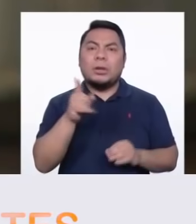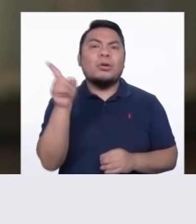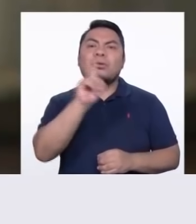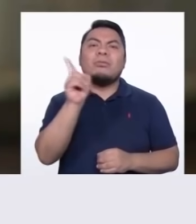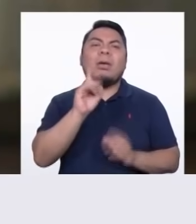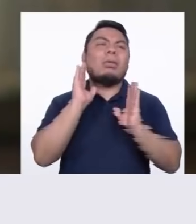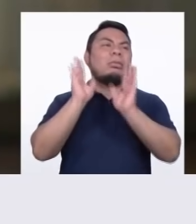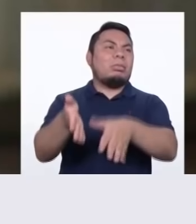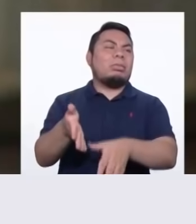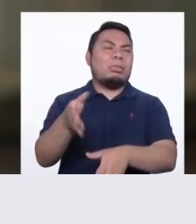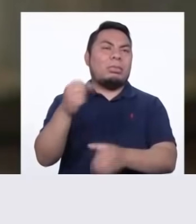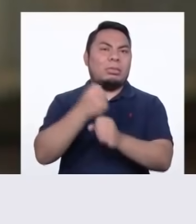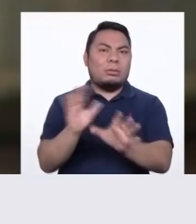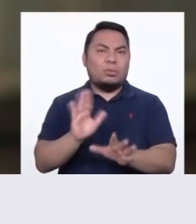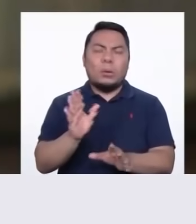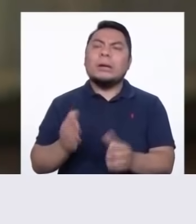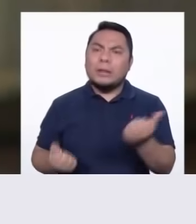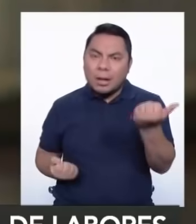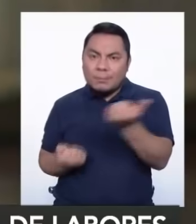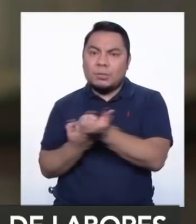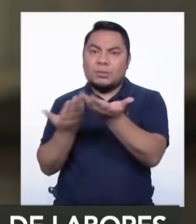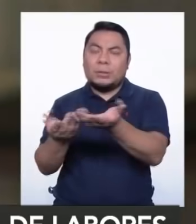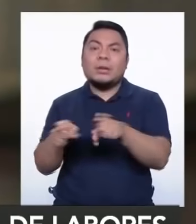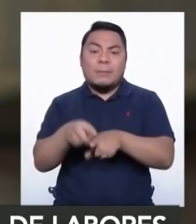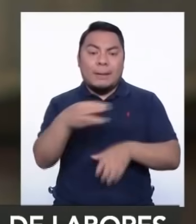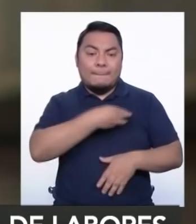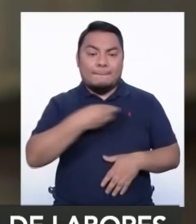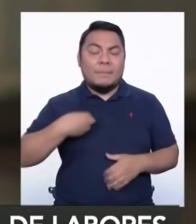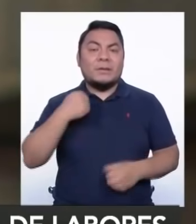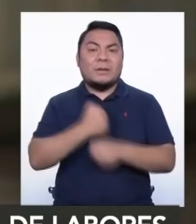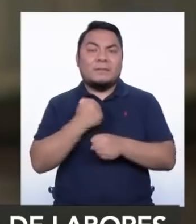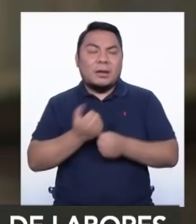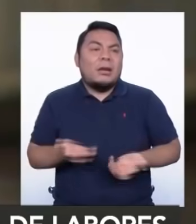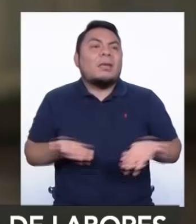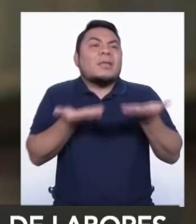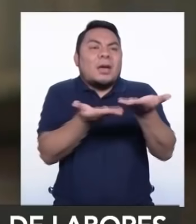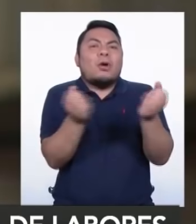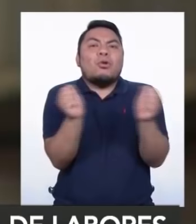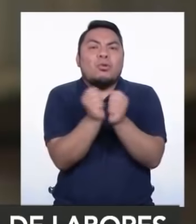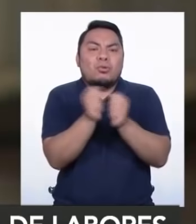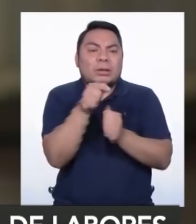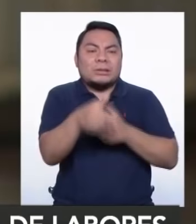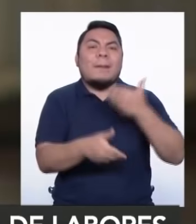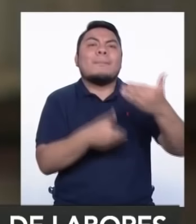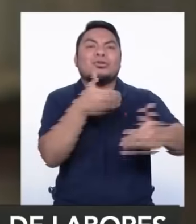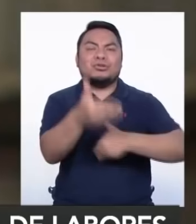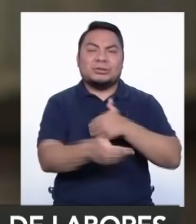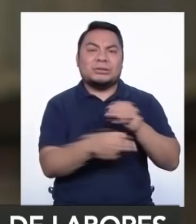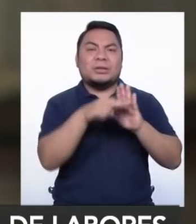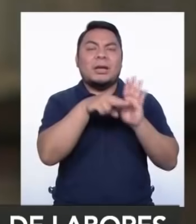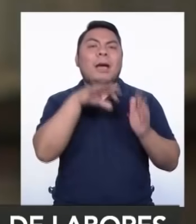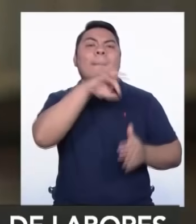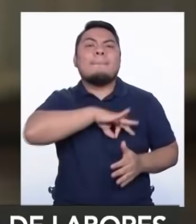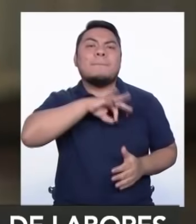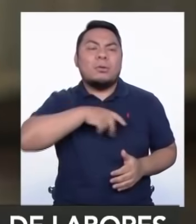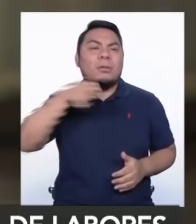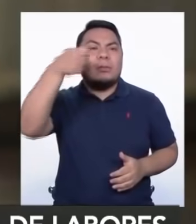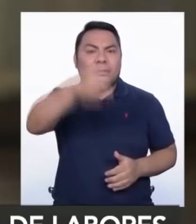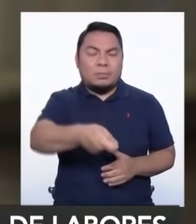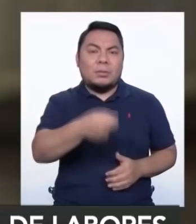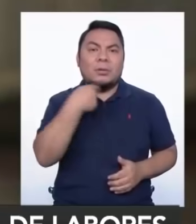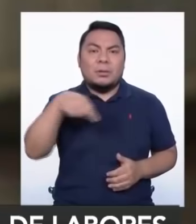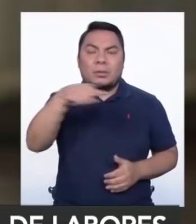a los trabajadores, como tampoco el Ministerio de Trabajo, que garantiza acompañar este proceso de verificación de las